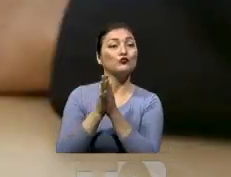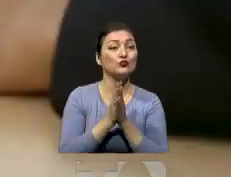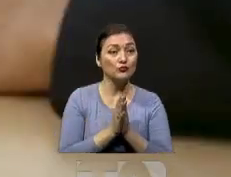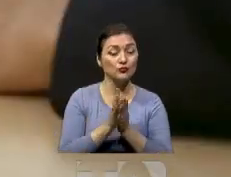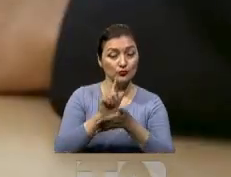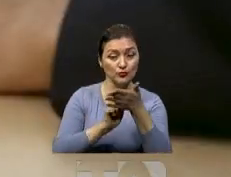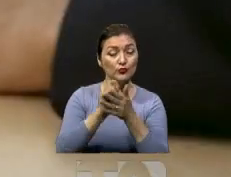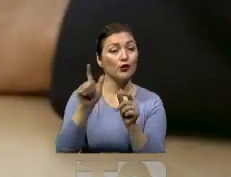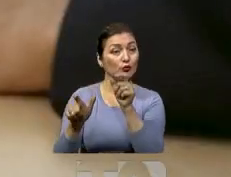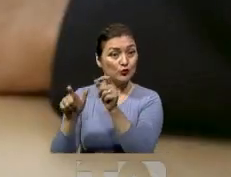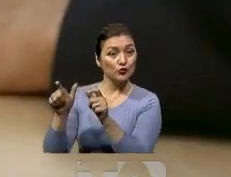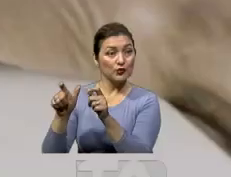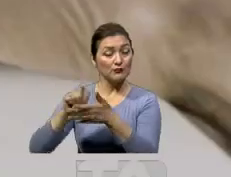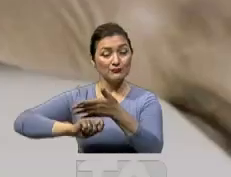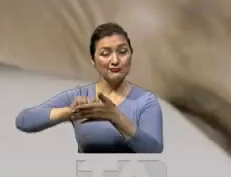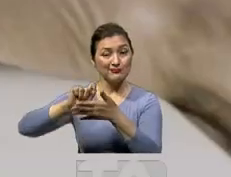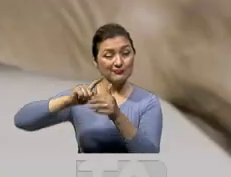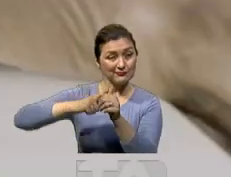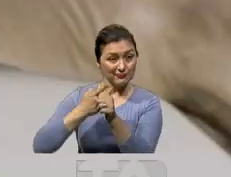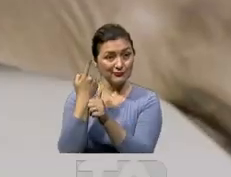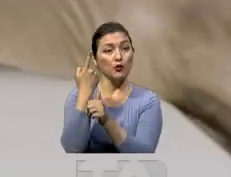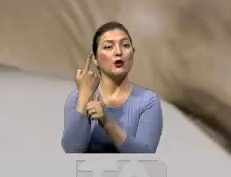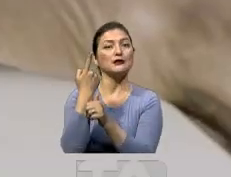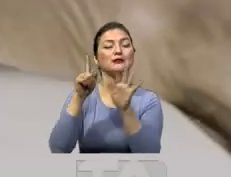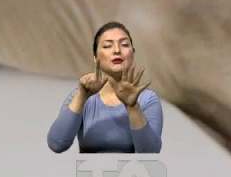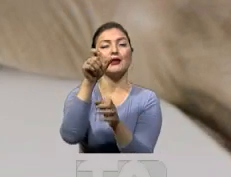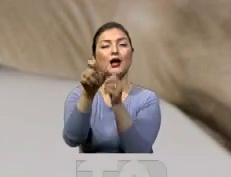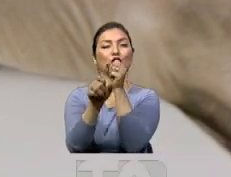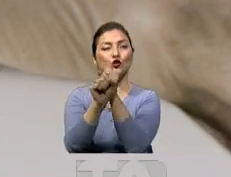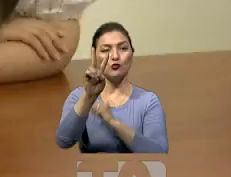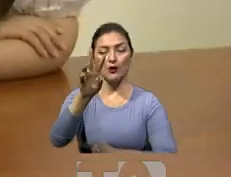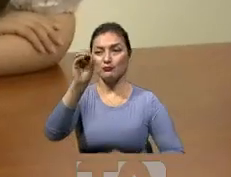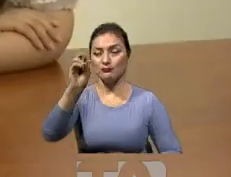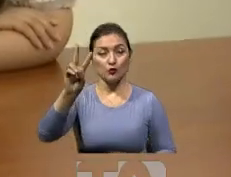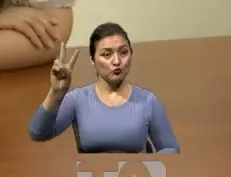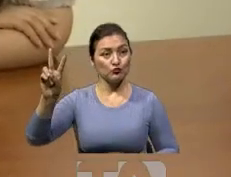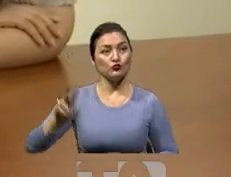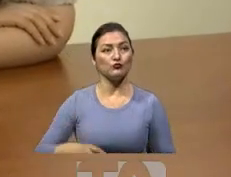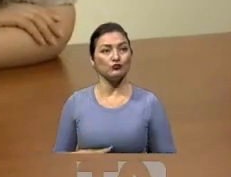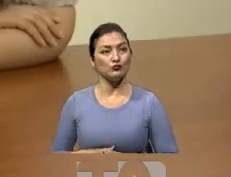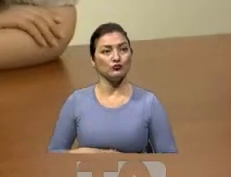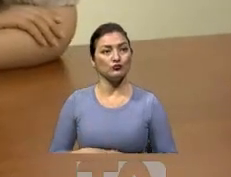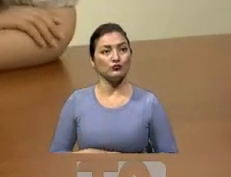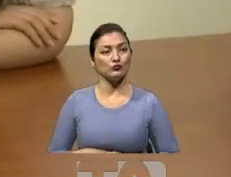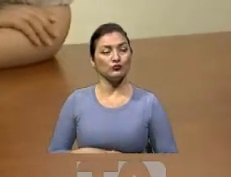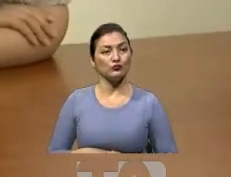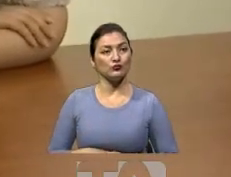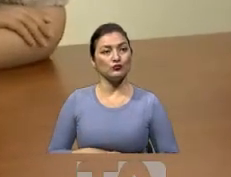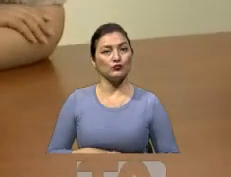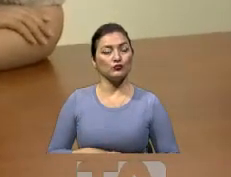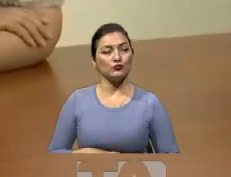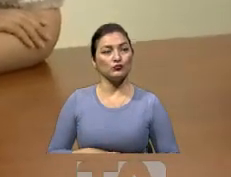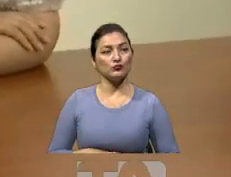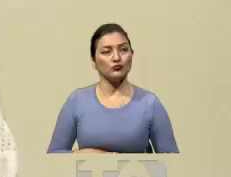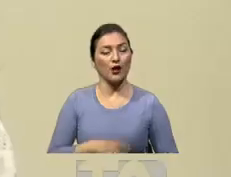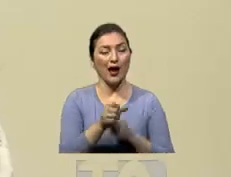y firmas ciudadanas recolectadas en el primer semestre de 2022 esto en comparación con el mismo primer semestre pero de